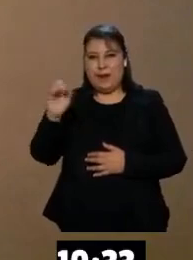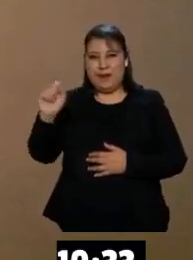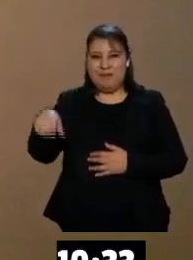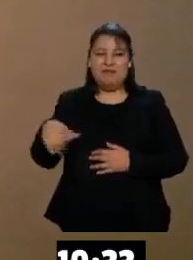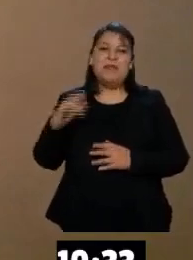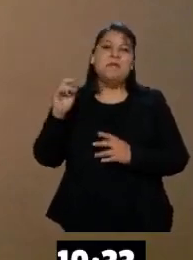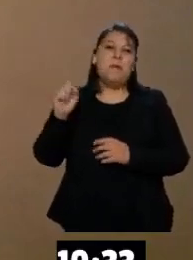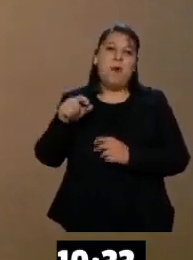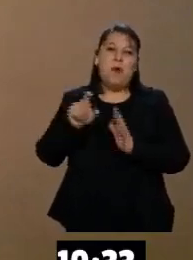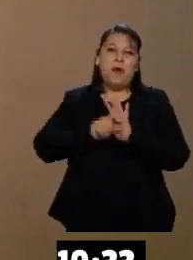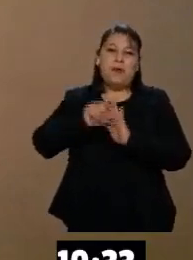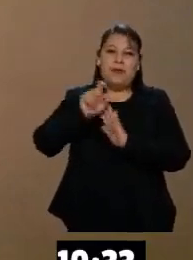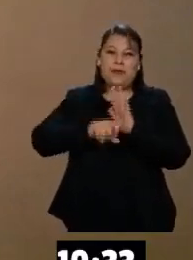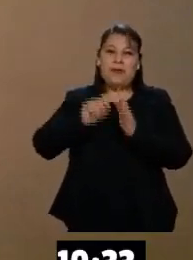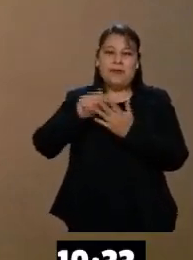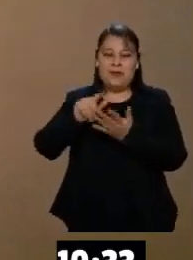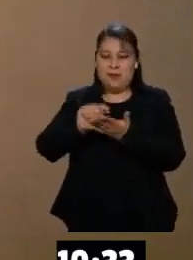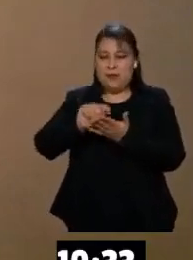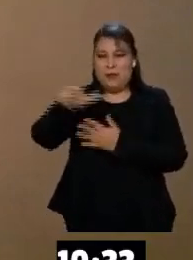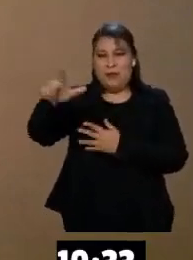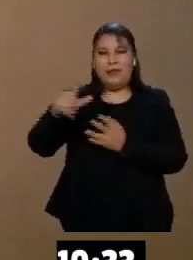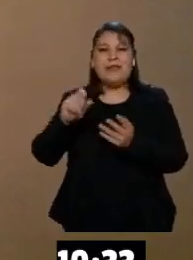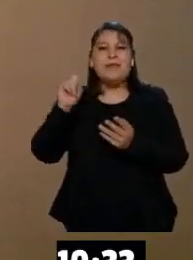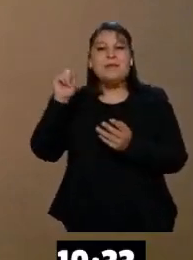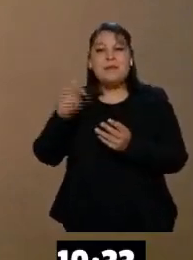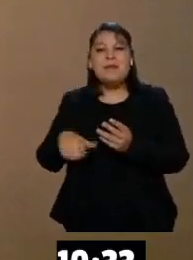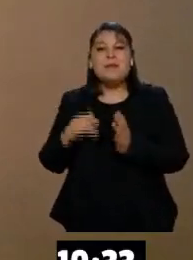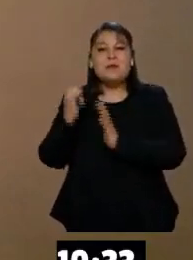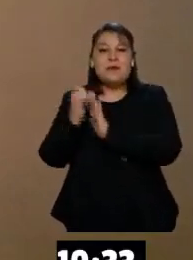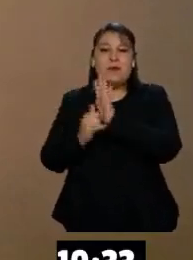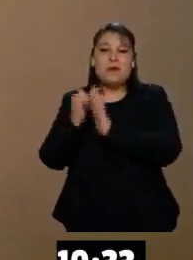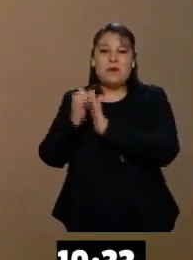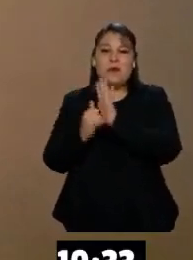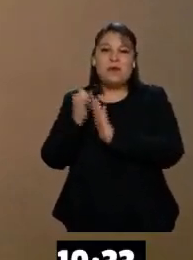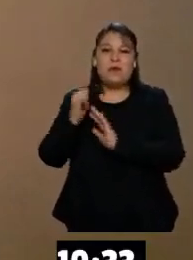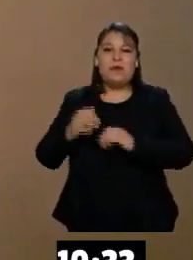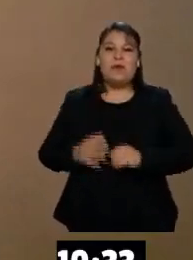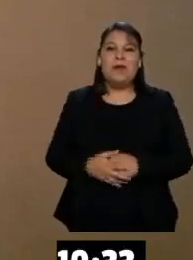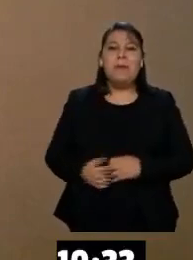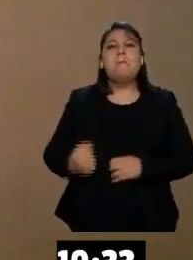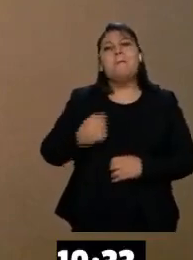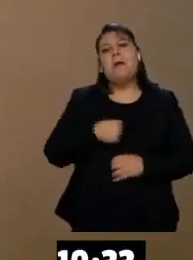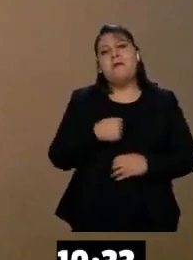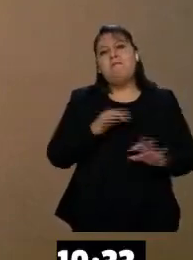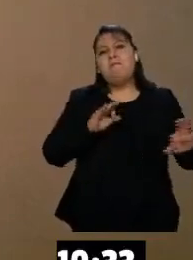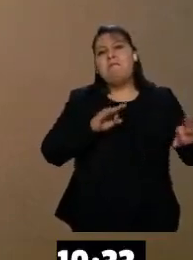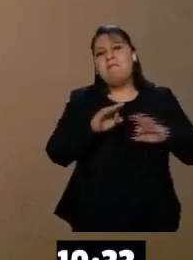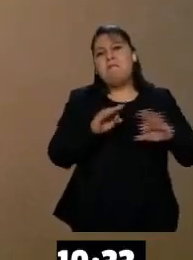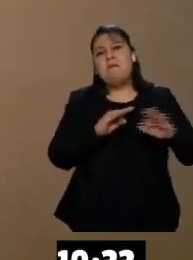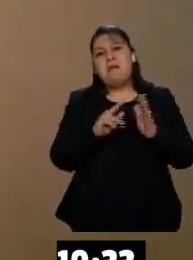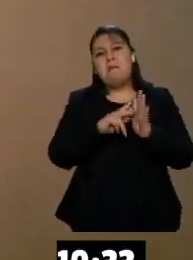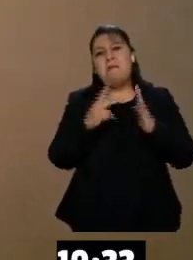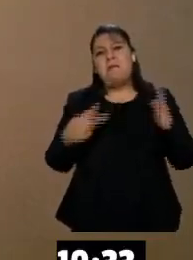como J.JesúsLemus. Ahí ando. También escribo para Los Ángeles Times. Entonces ahí ando. Ay, en no más. Para otro. Ahí andamos.